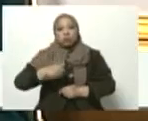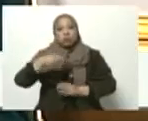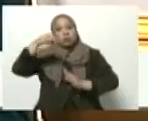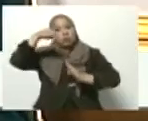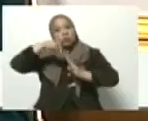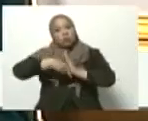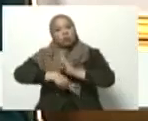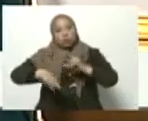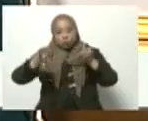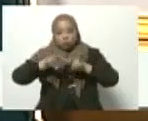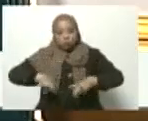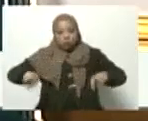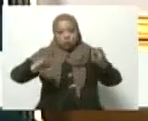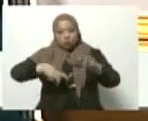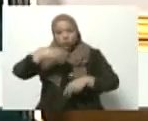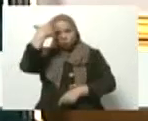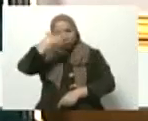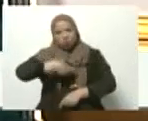profunda indignación